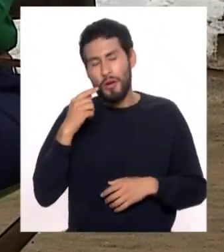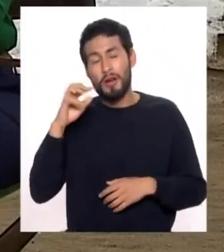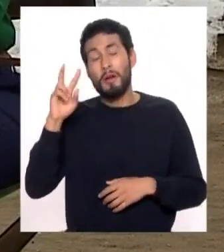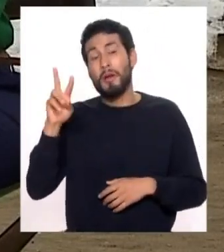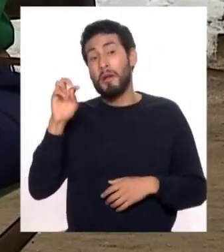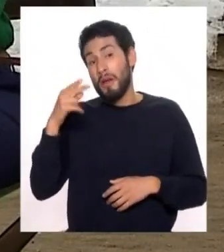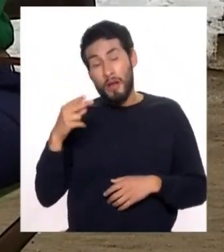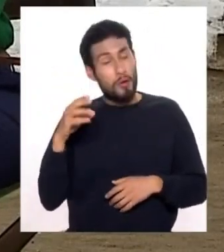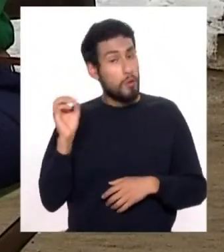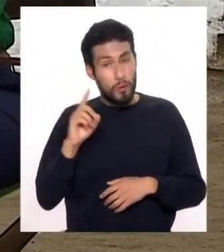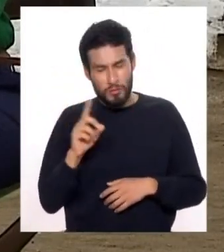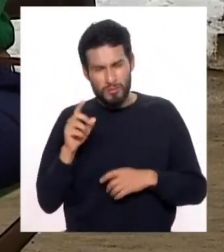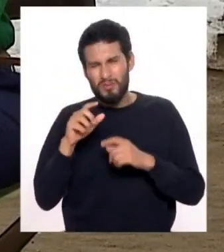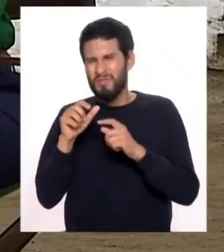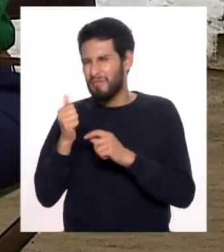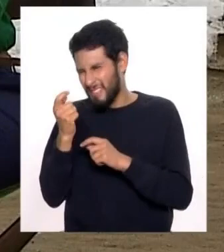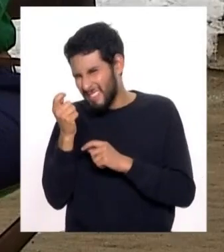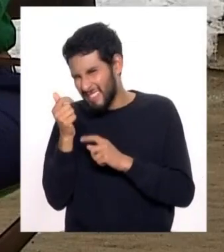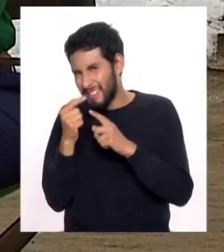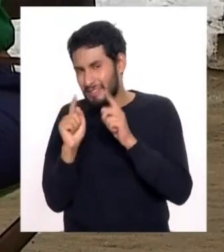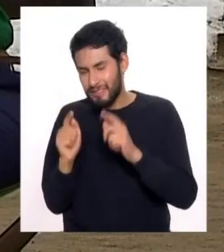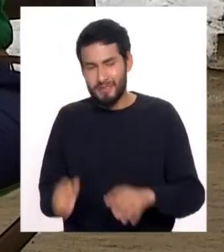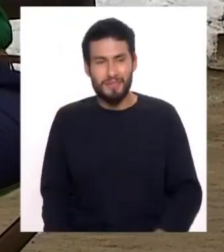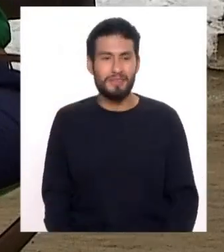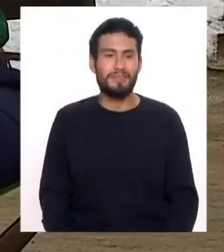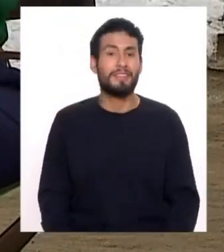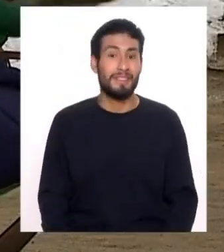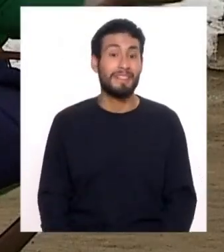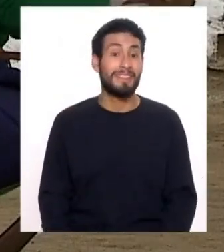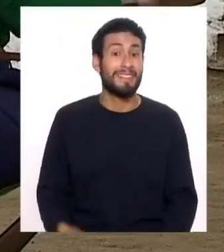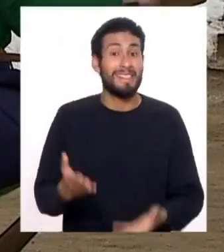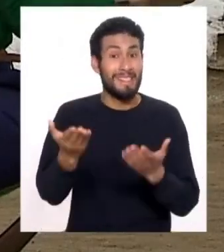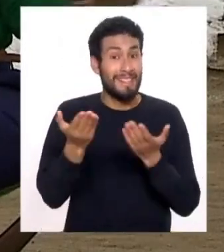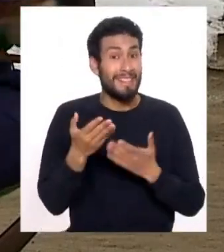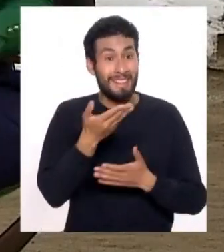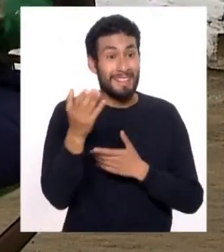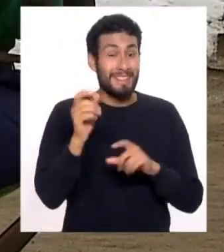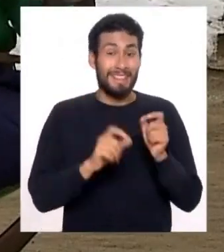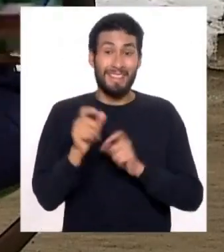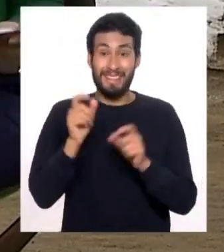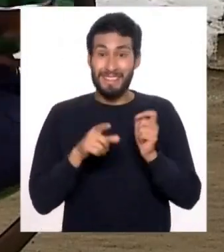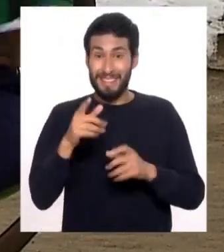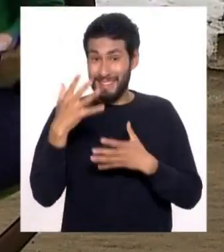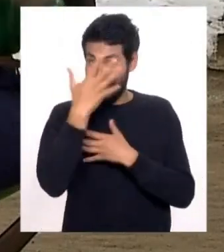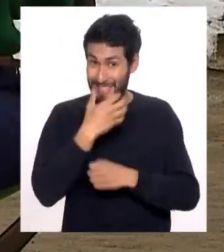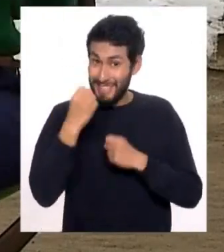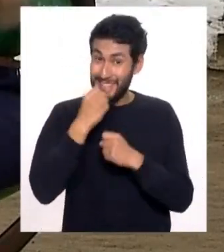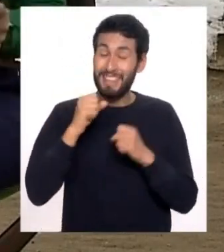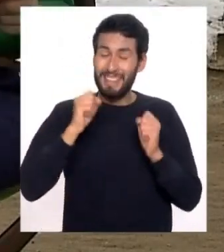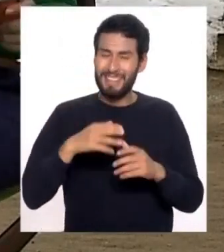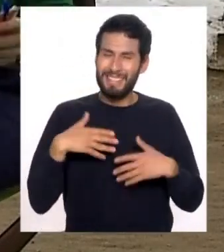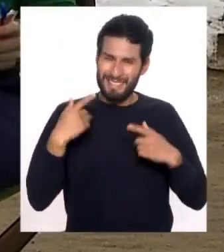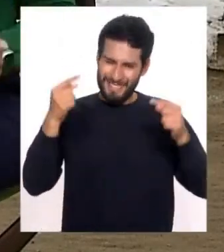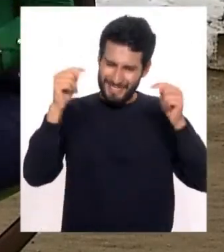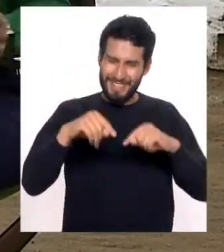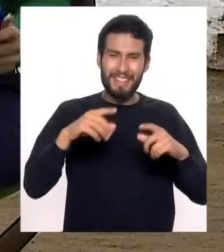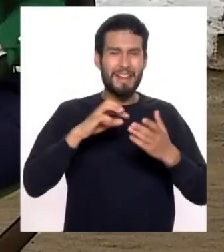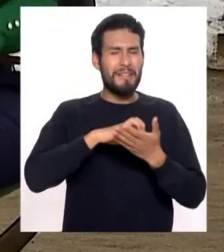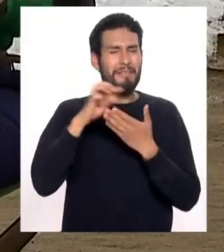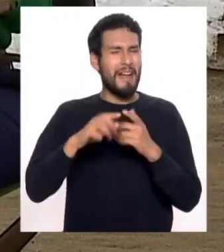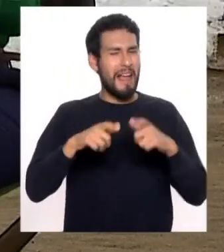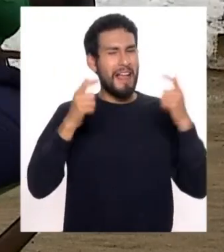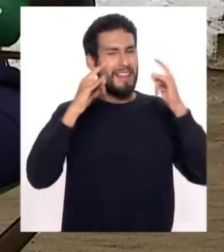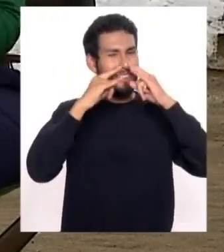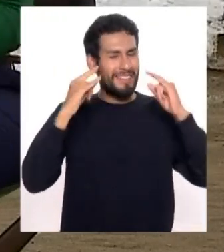o no lo tengo, ¿no? Así es. Muy bien, doctor. Entonces, invitamos a toda la población de San Martín de Porres a esta gran campaña porque